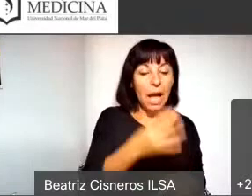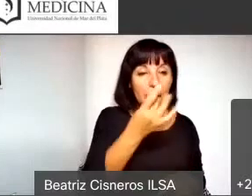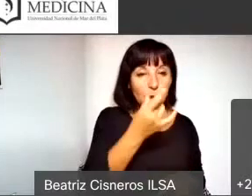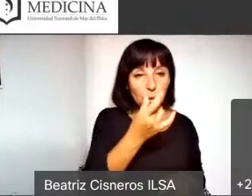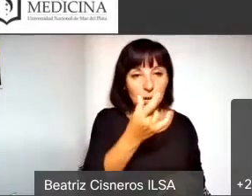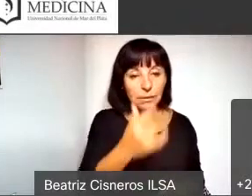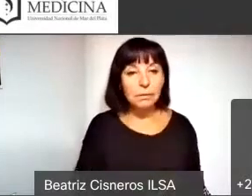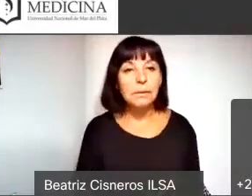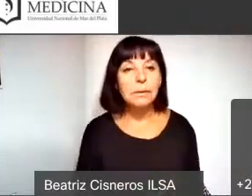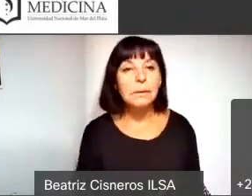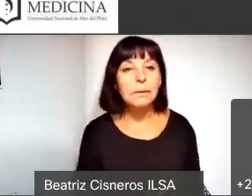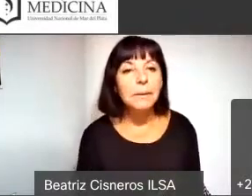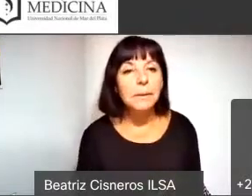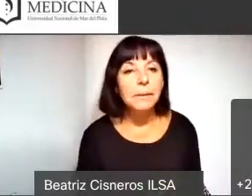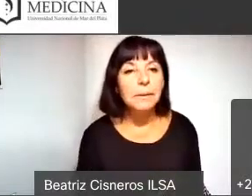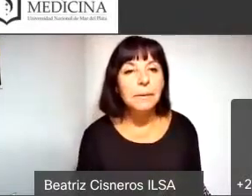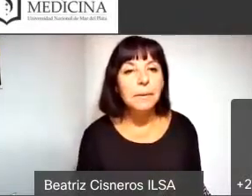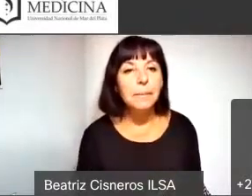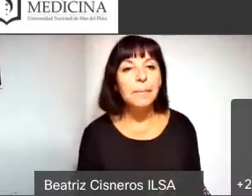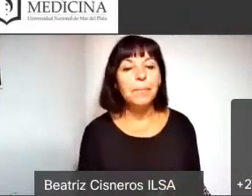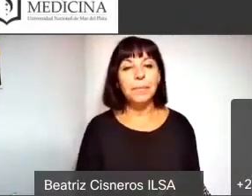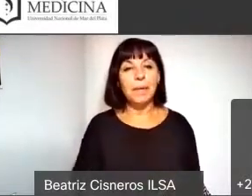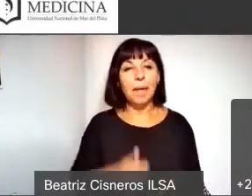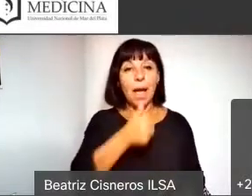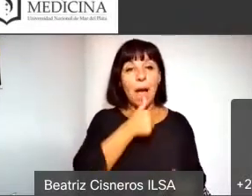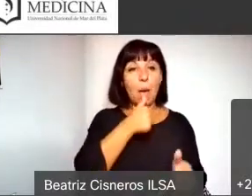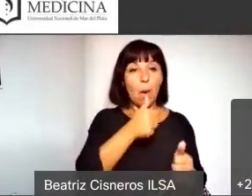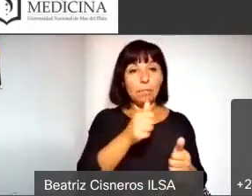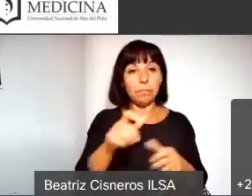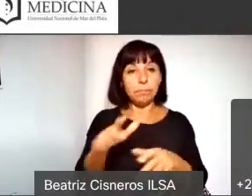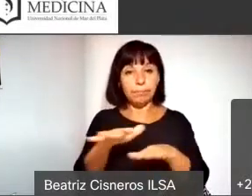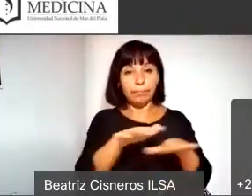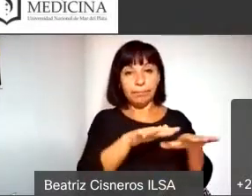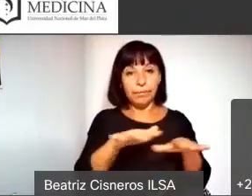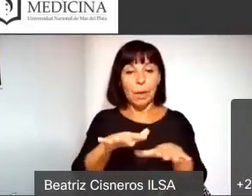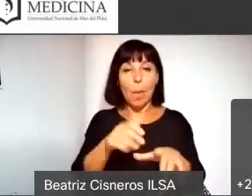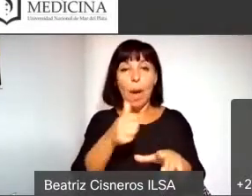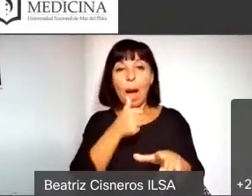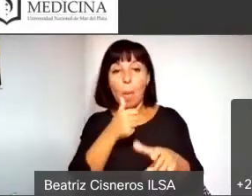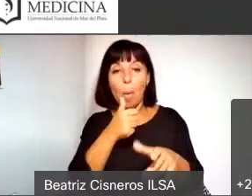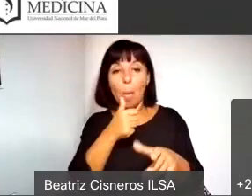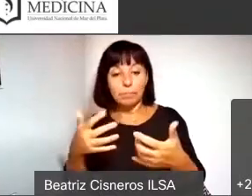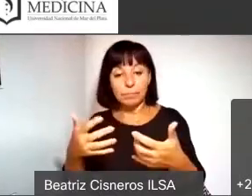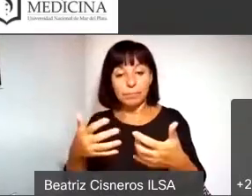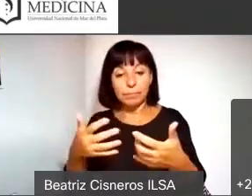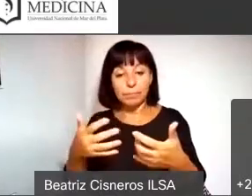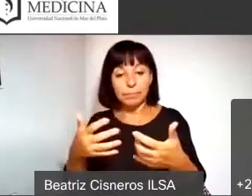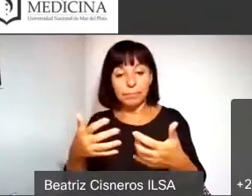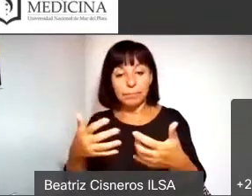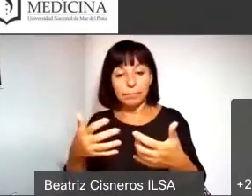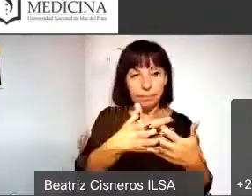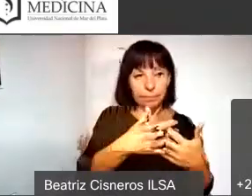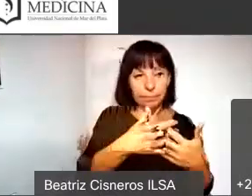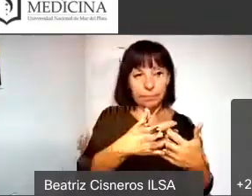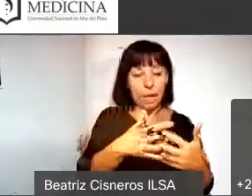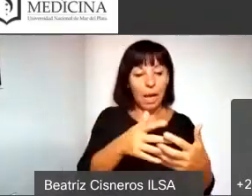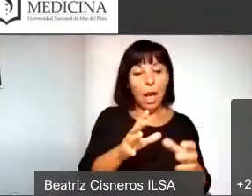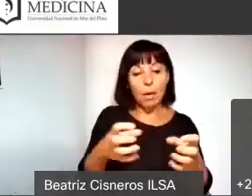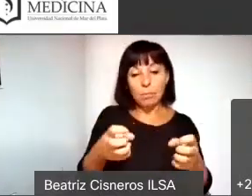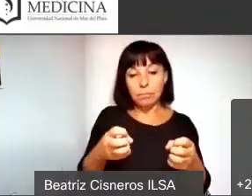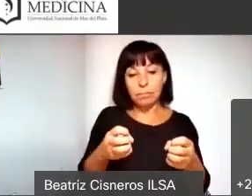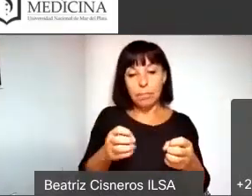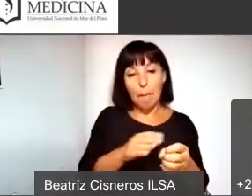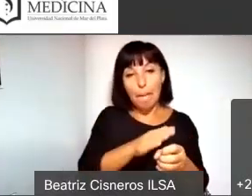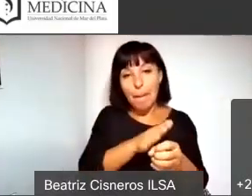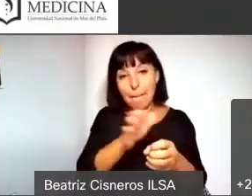azules. Lo que va a movilizarse es el agua en la ósmosis. El agua va a pasar desde un lado de la membrana, en el cual